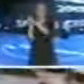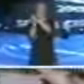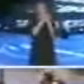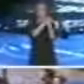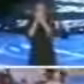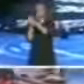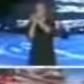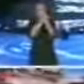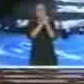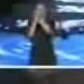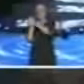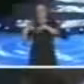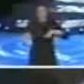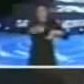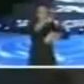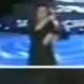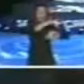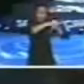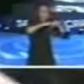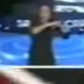y presumiendo